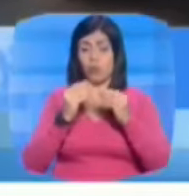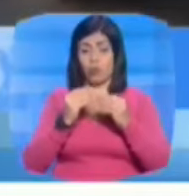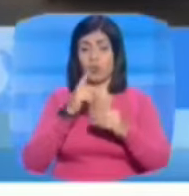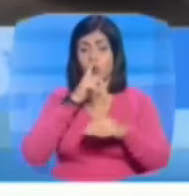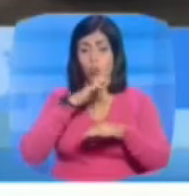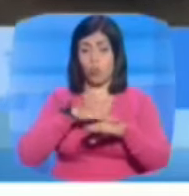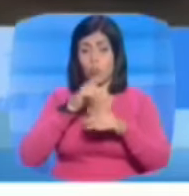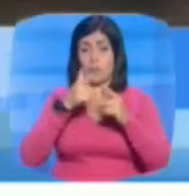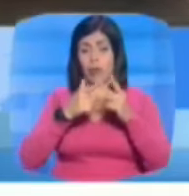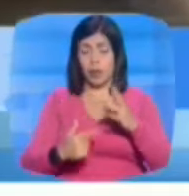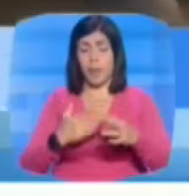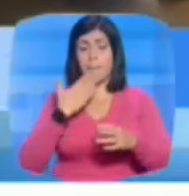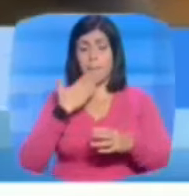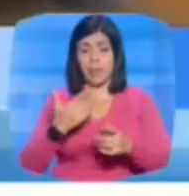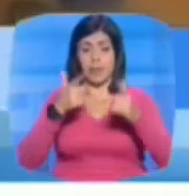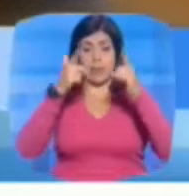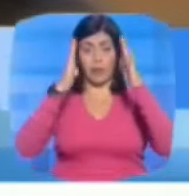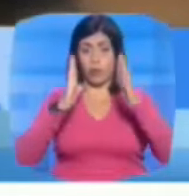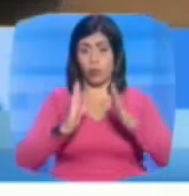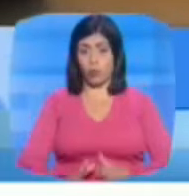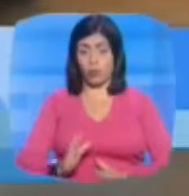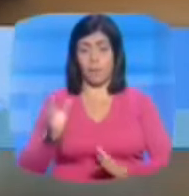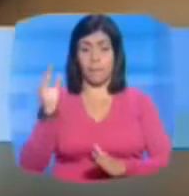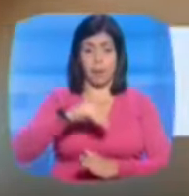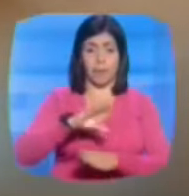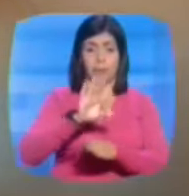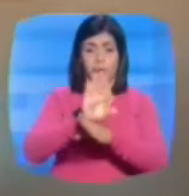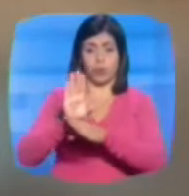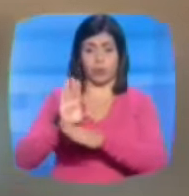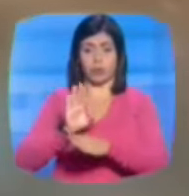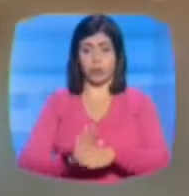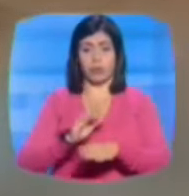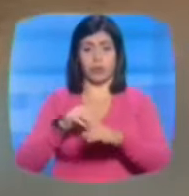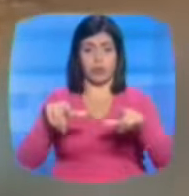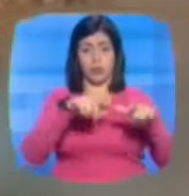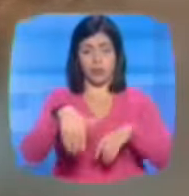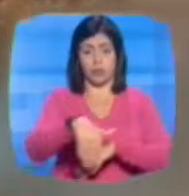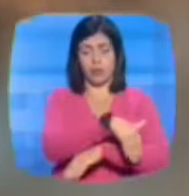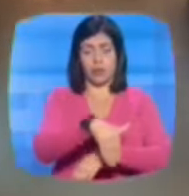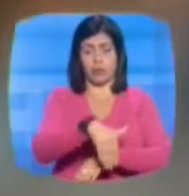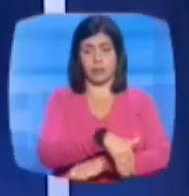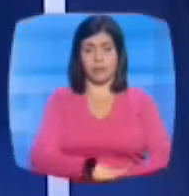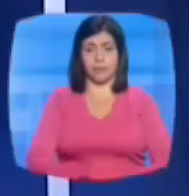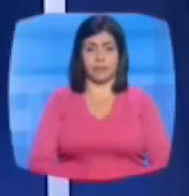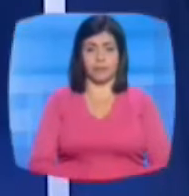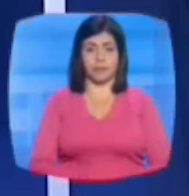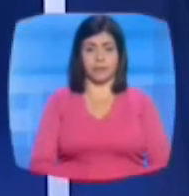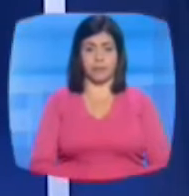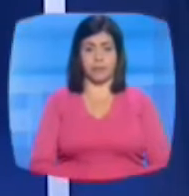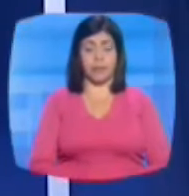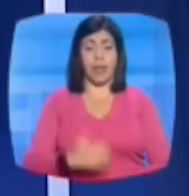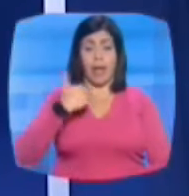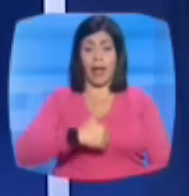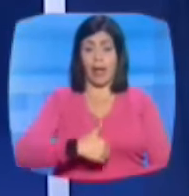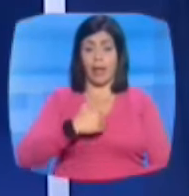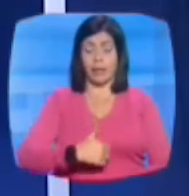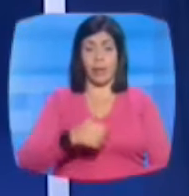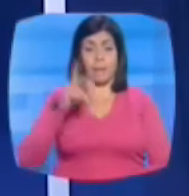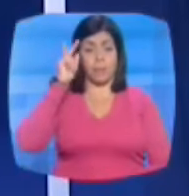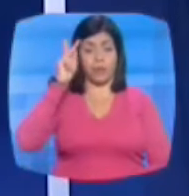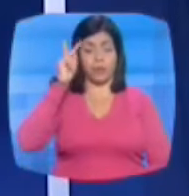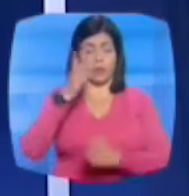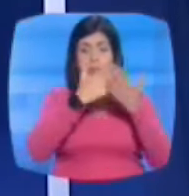estos delitos, por lo que piden a las autoridades mayor seguridad en las calles. En Argentina,